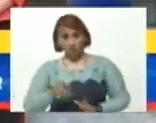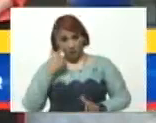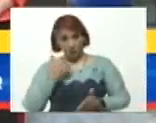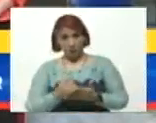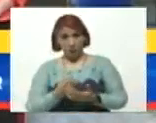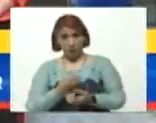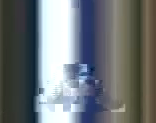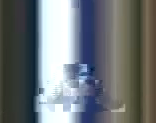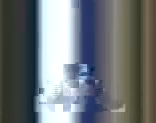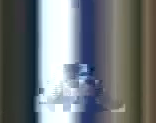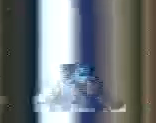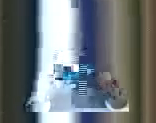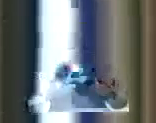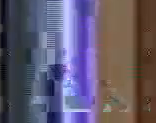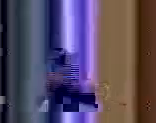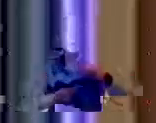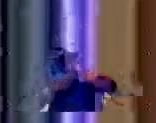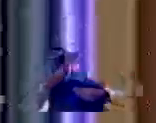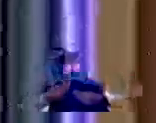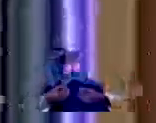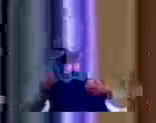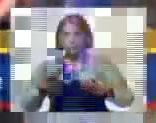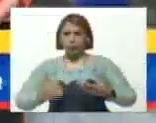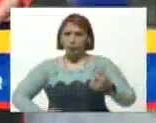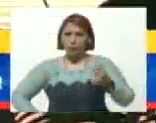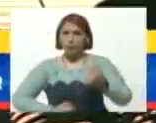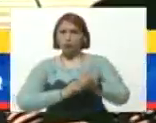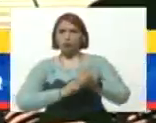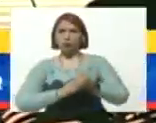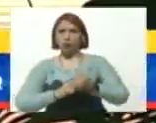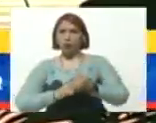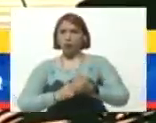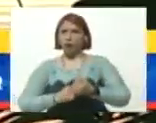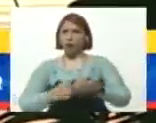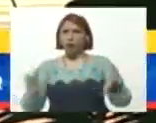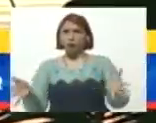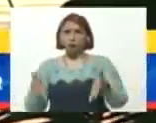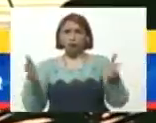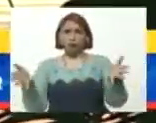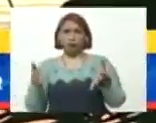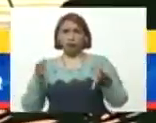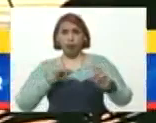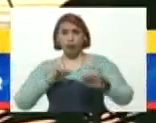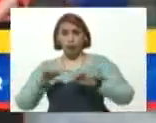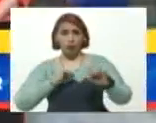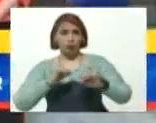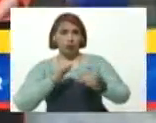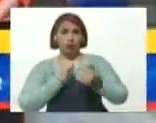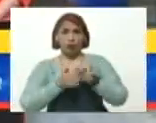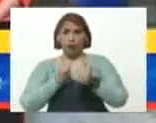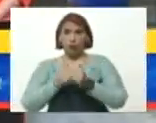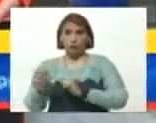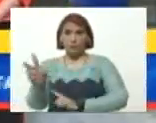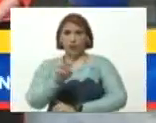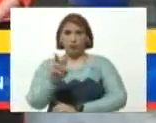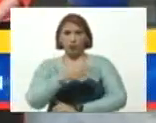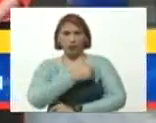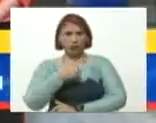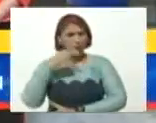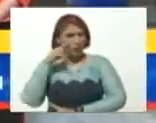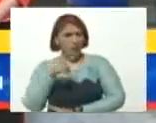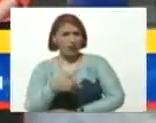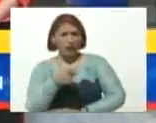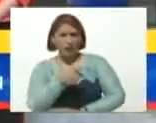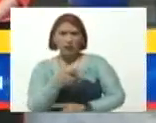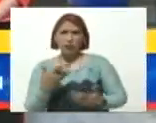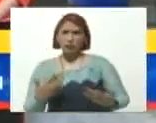este tipo de darle impulso, motivación al movimiento deportivo venezolano. Yo quiero ver eso